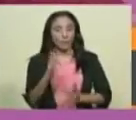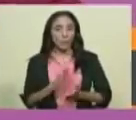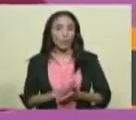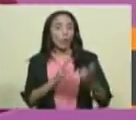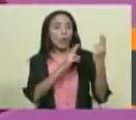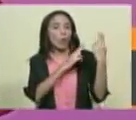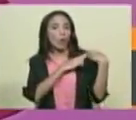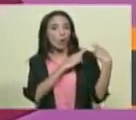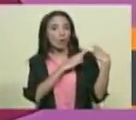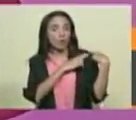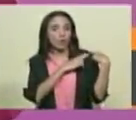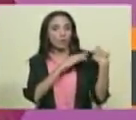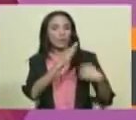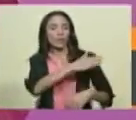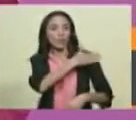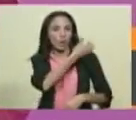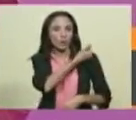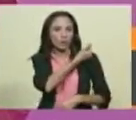Nacional, la de Caburguesa.